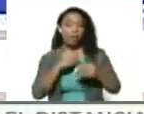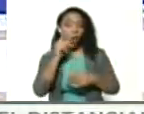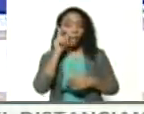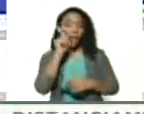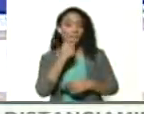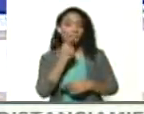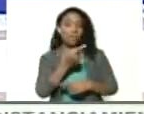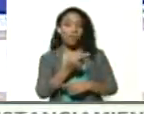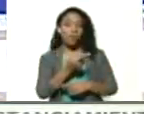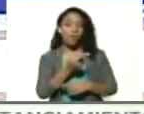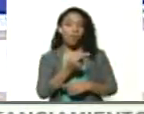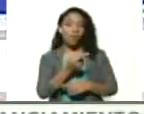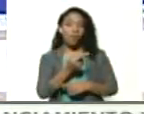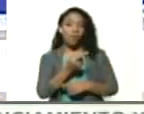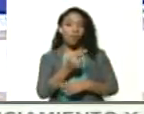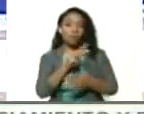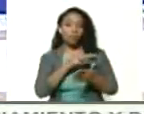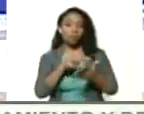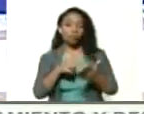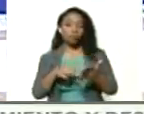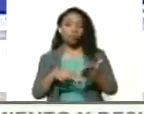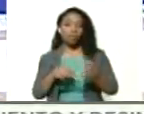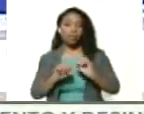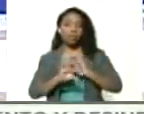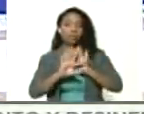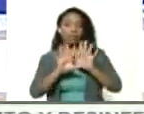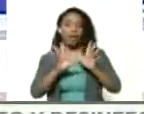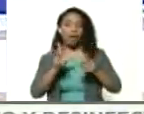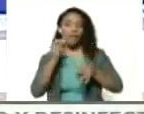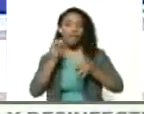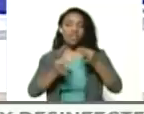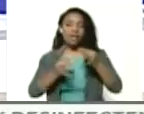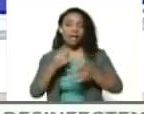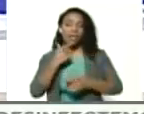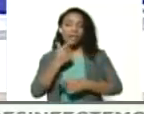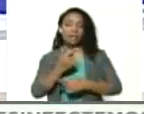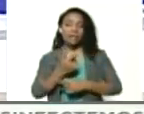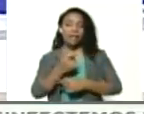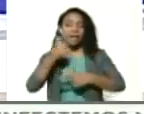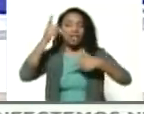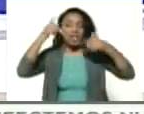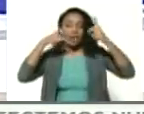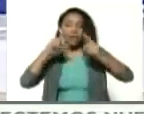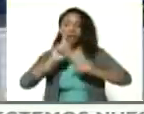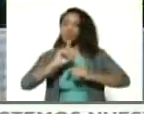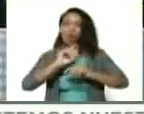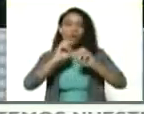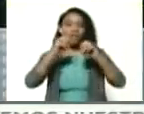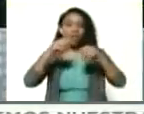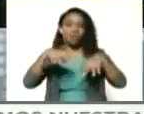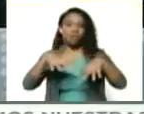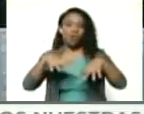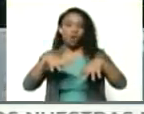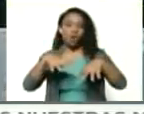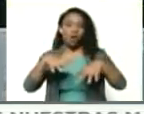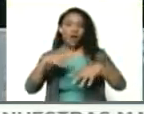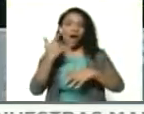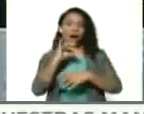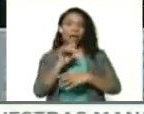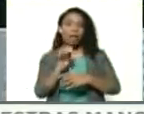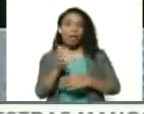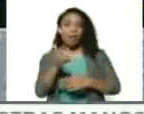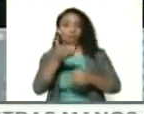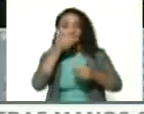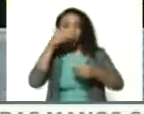dijo, leyó la declaración de la fiscal donde decía que Chávez no había renunciado, que estaba